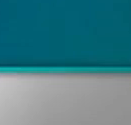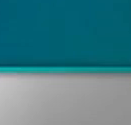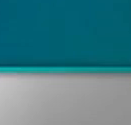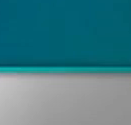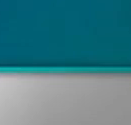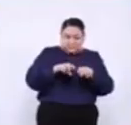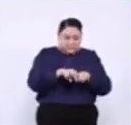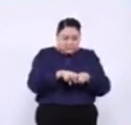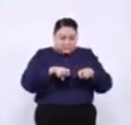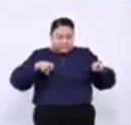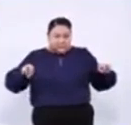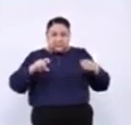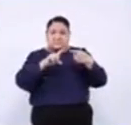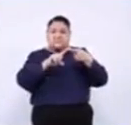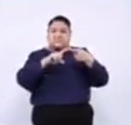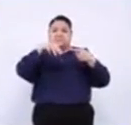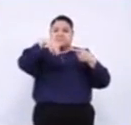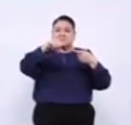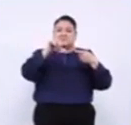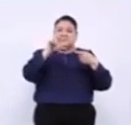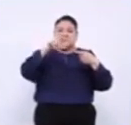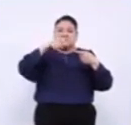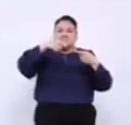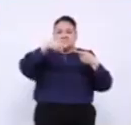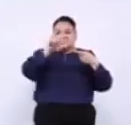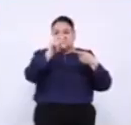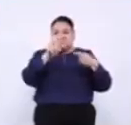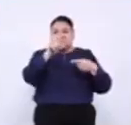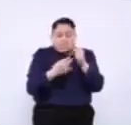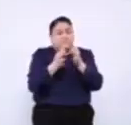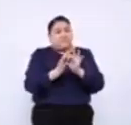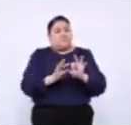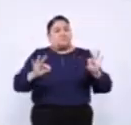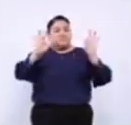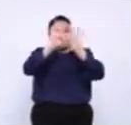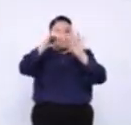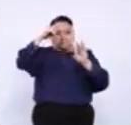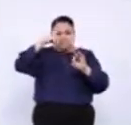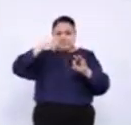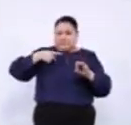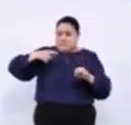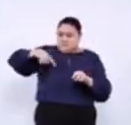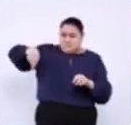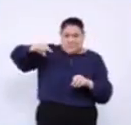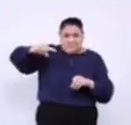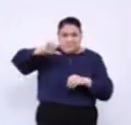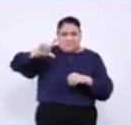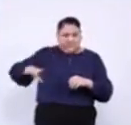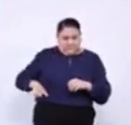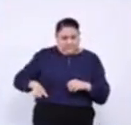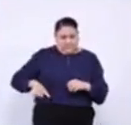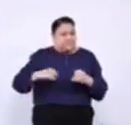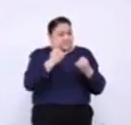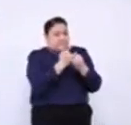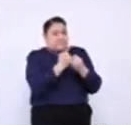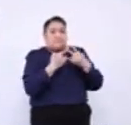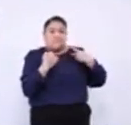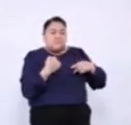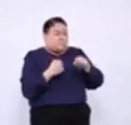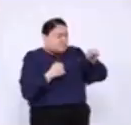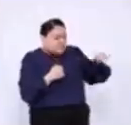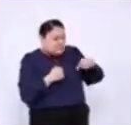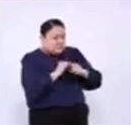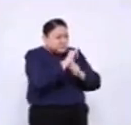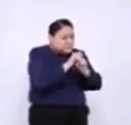el Instituto Nacional de estadística y geografía presentó los resultados de la sexta edición de la encuesta Nacional sobre salud y envejecimiento